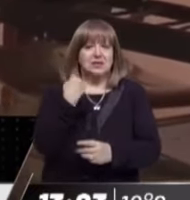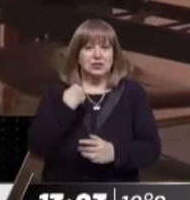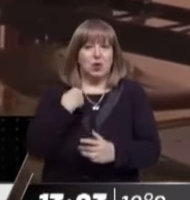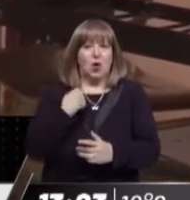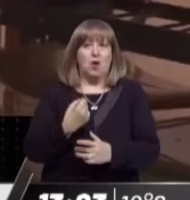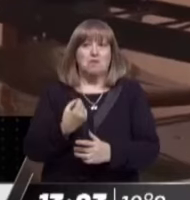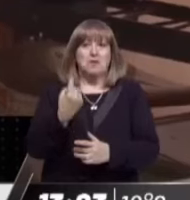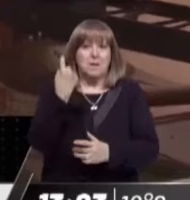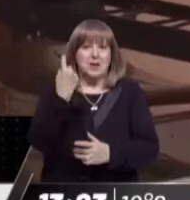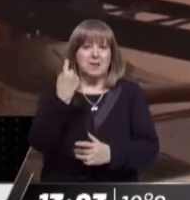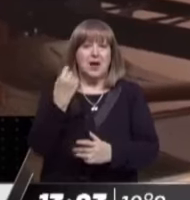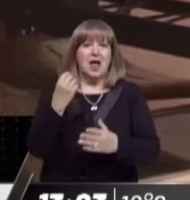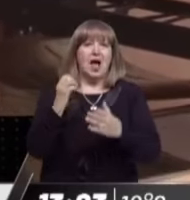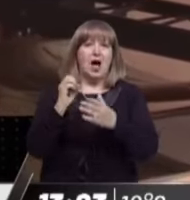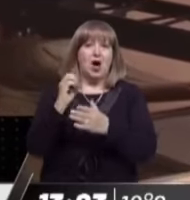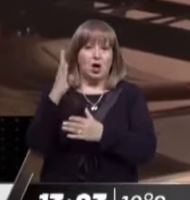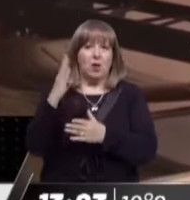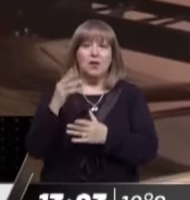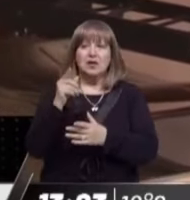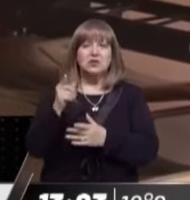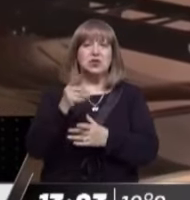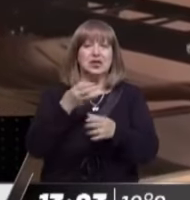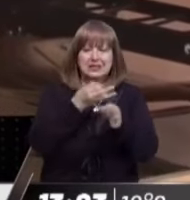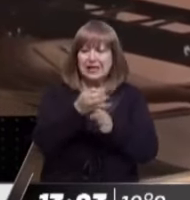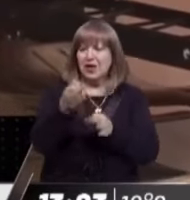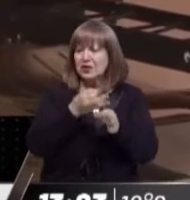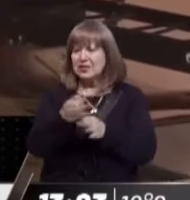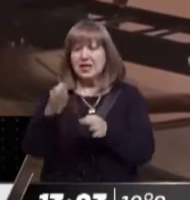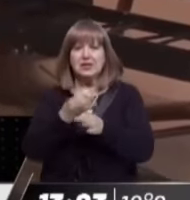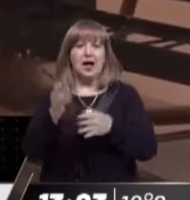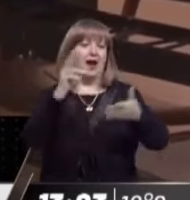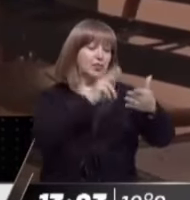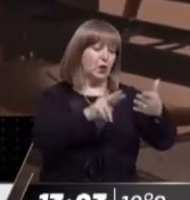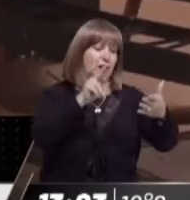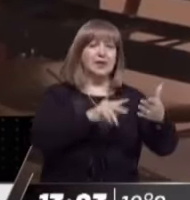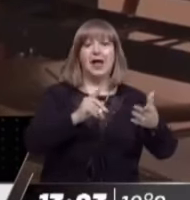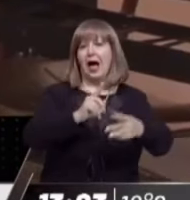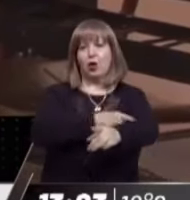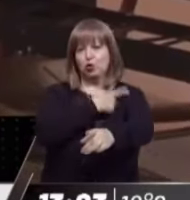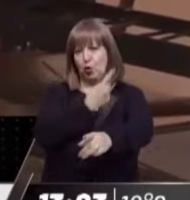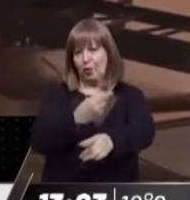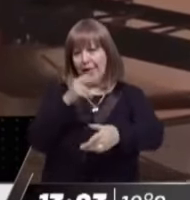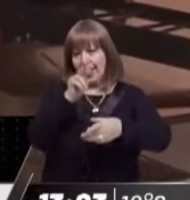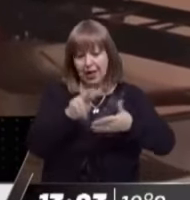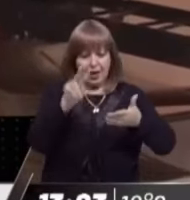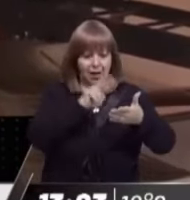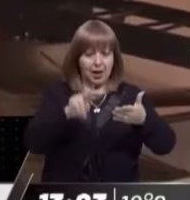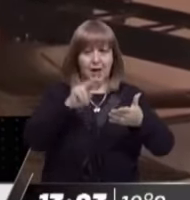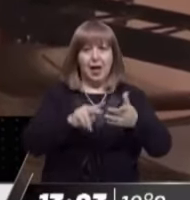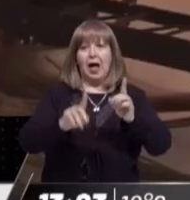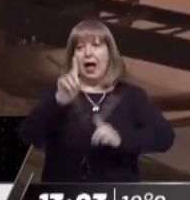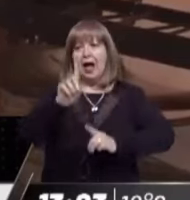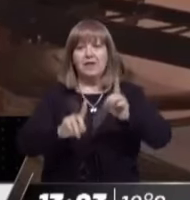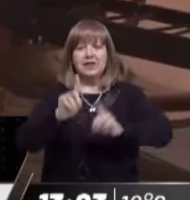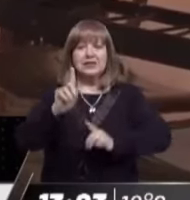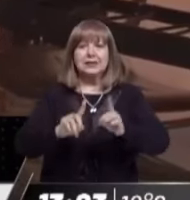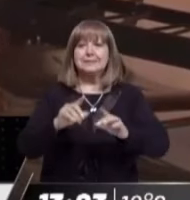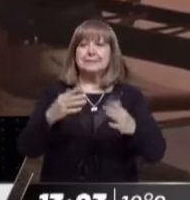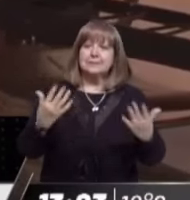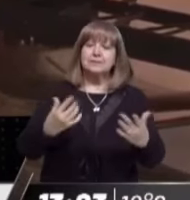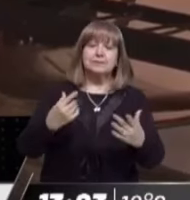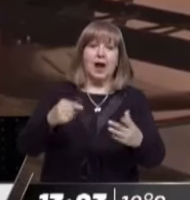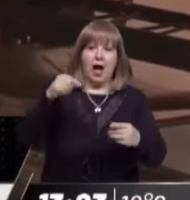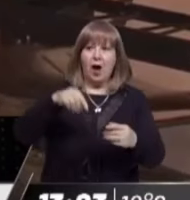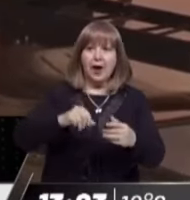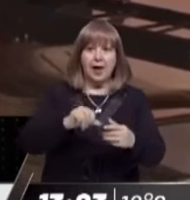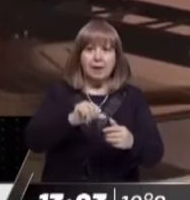un grado que me ha seguido la corriente con la lectura. Si bien hemos leído, hemos trabajado literatura como corresponde, esta vez me siento